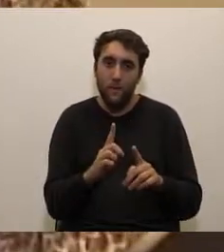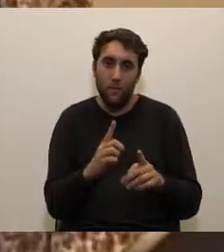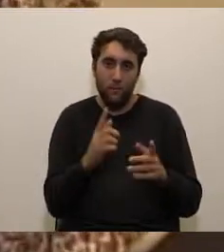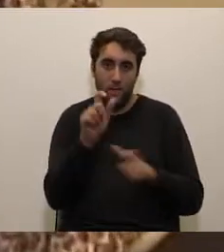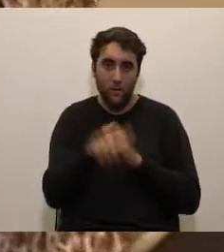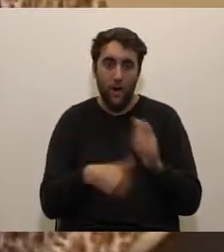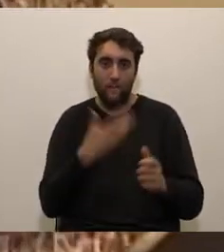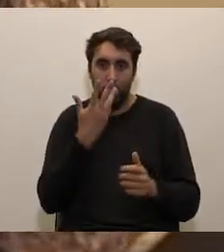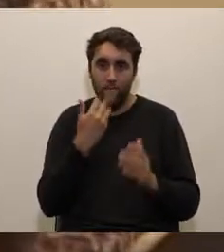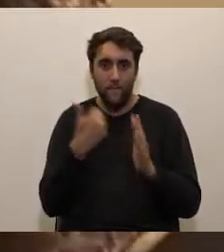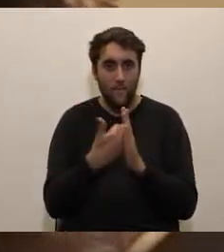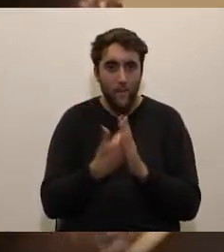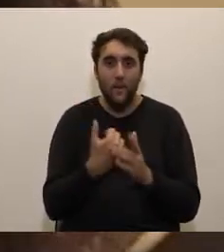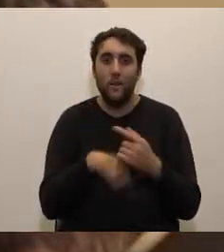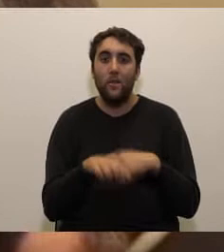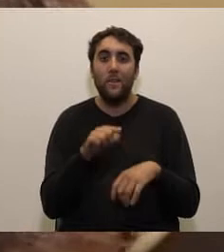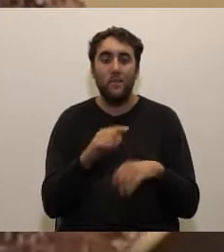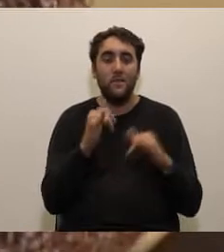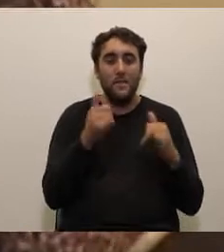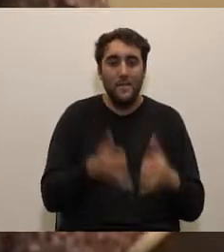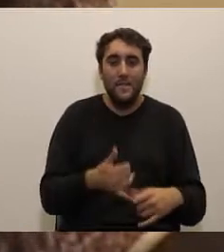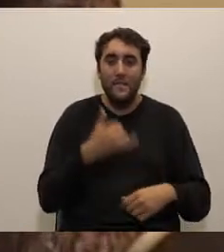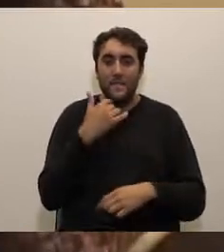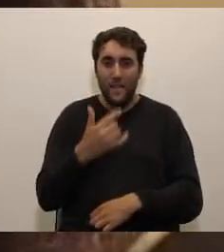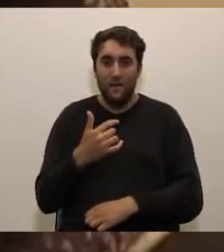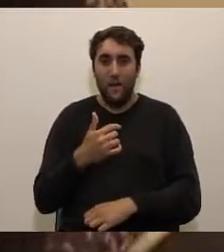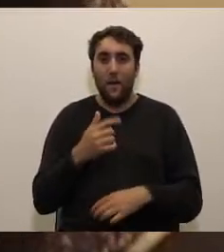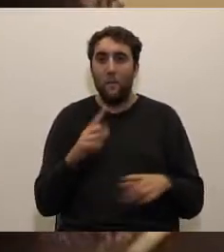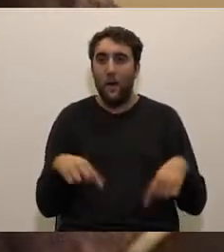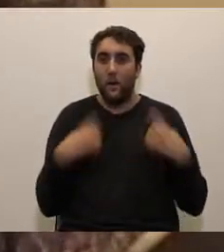rating, y para eso sirve tanto